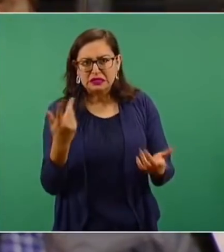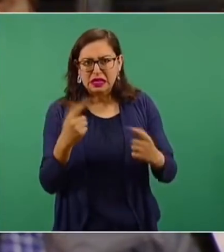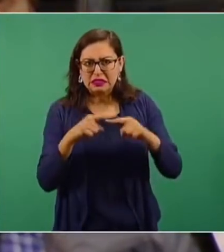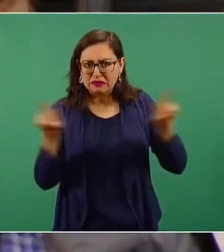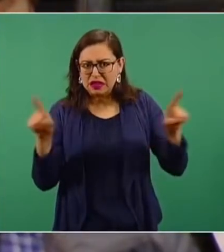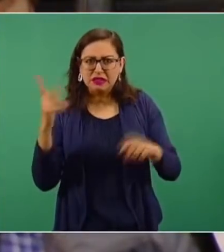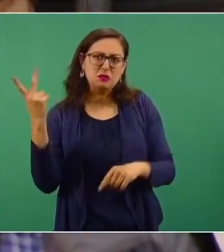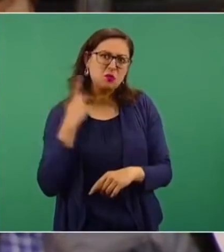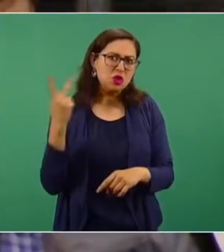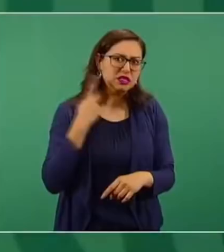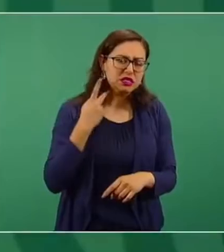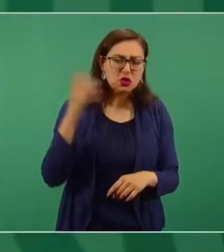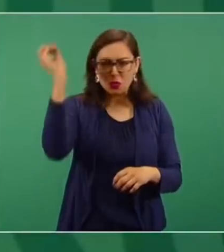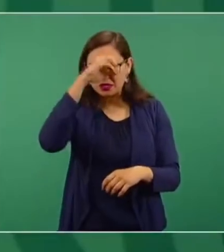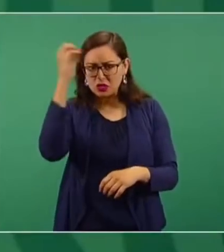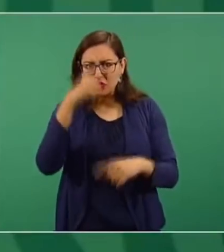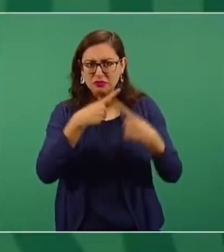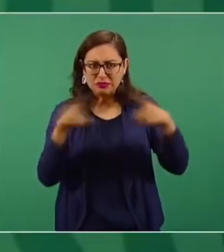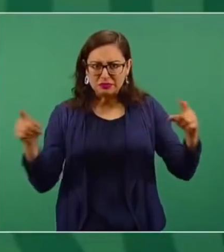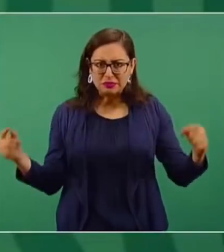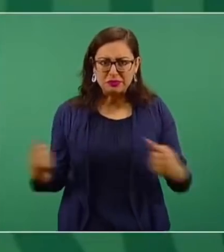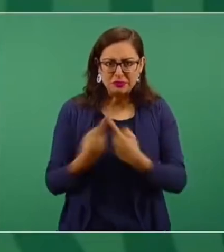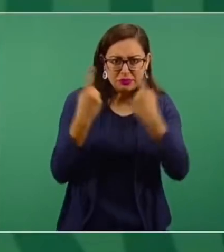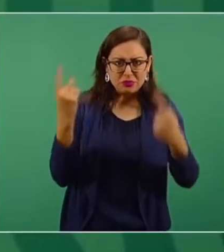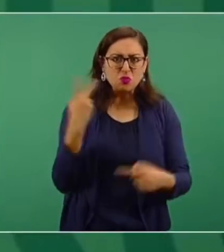Pues sí, porque ahora